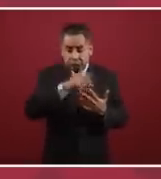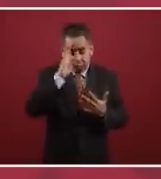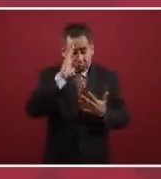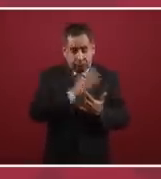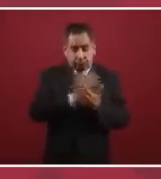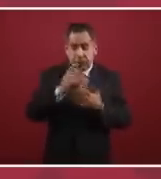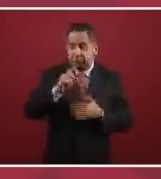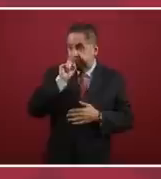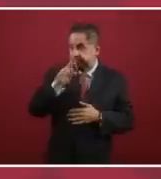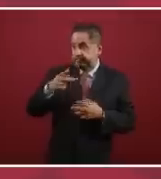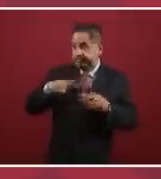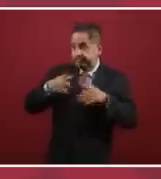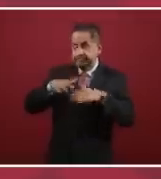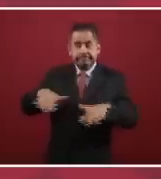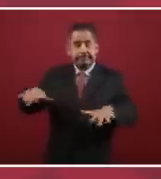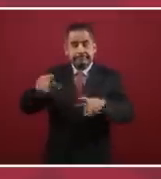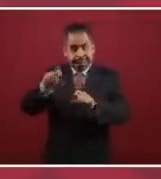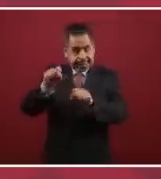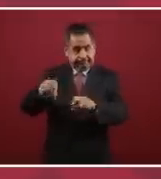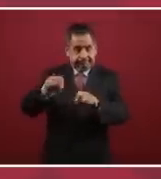los mismos ciudadanos